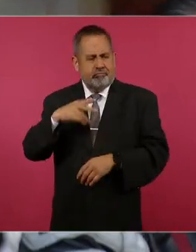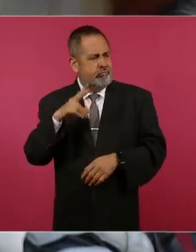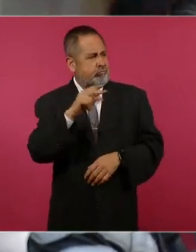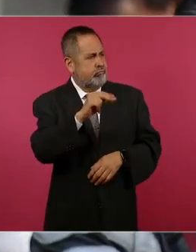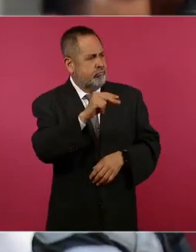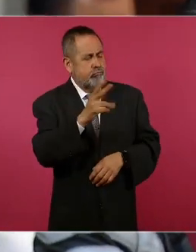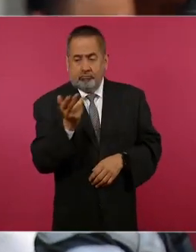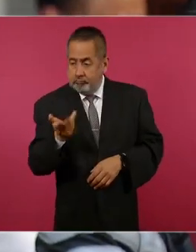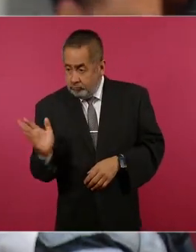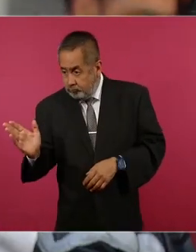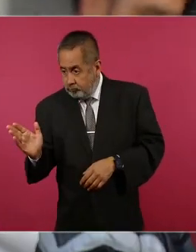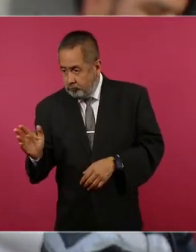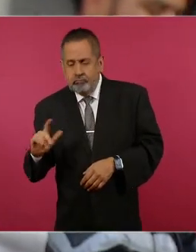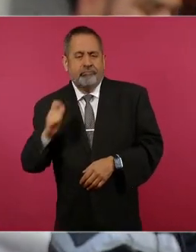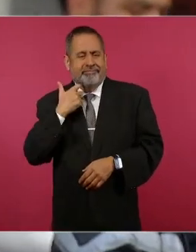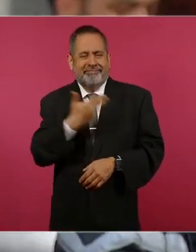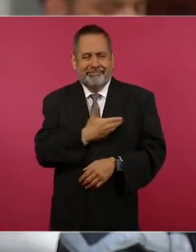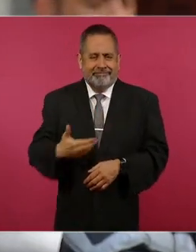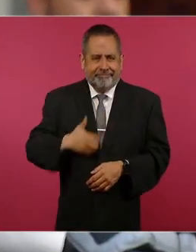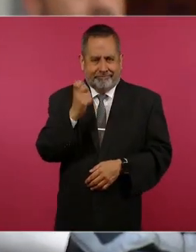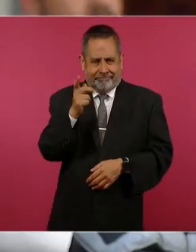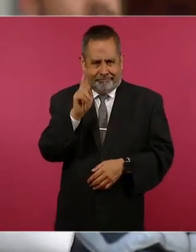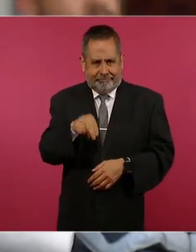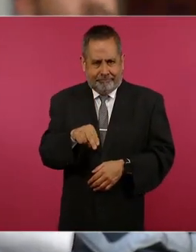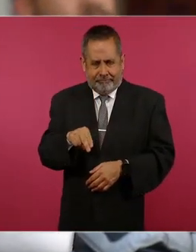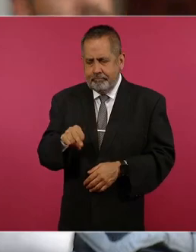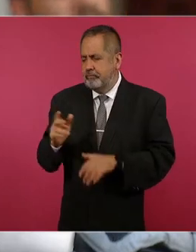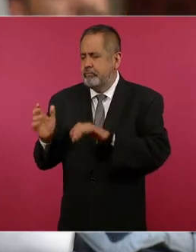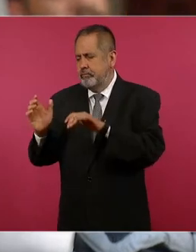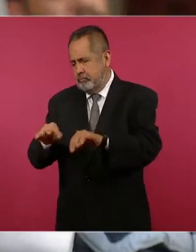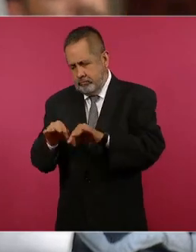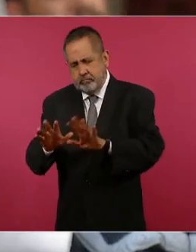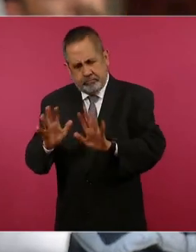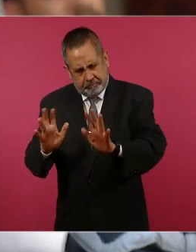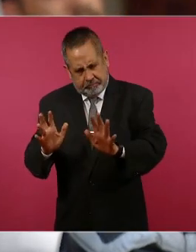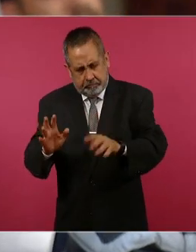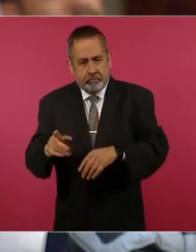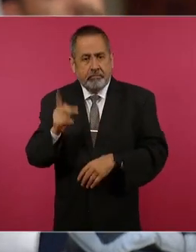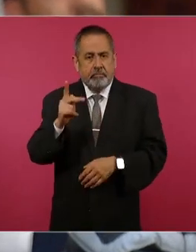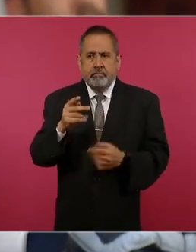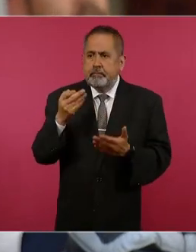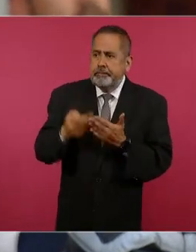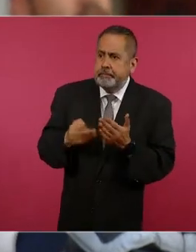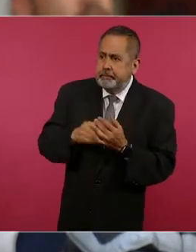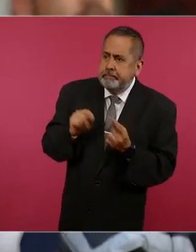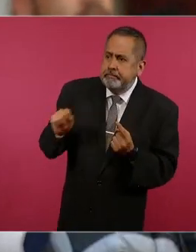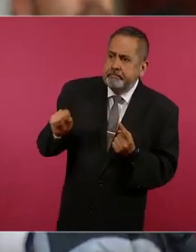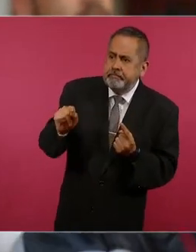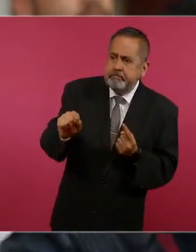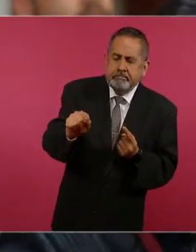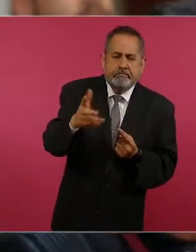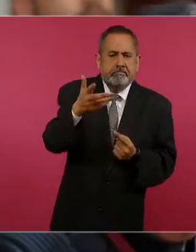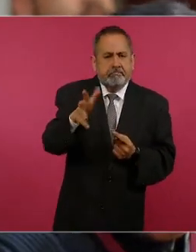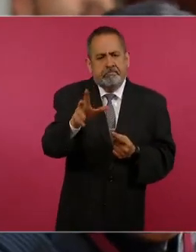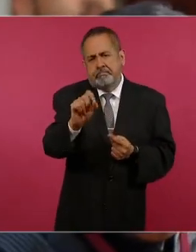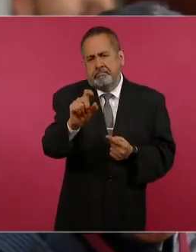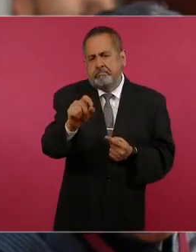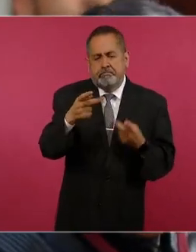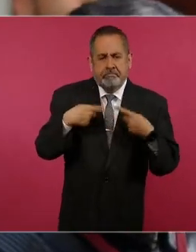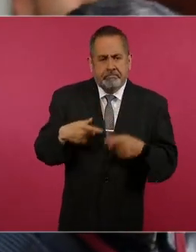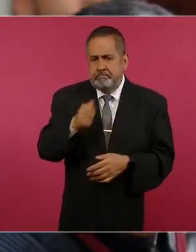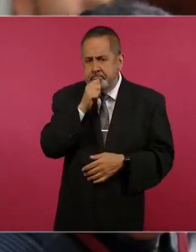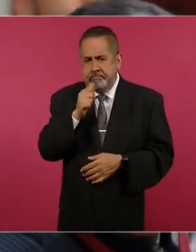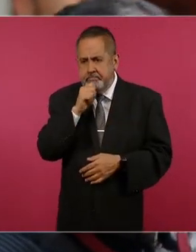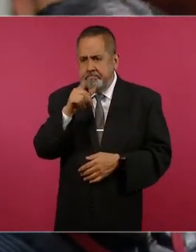educativa del expresidente Peña Nieto. Pero hay entre 10 y 20 casos que no lo han hecho o tienen